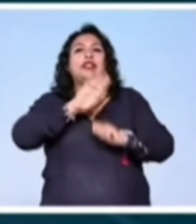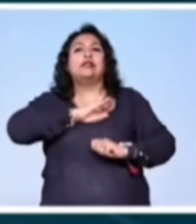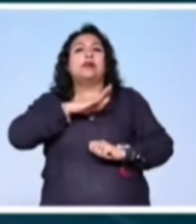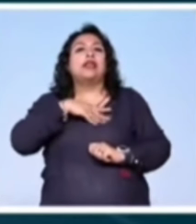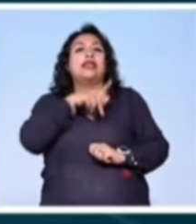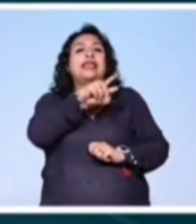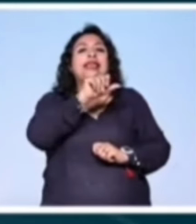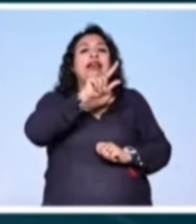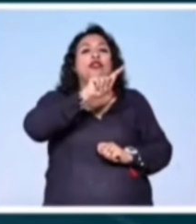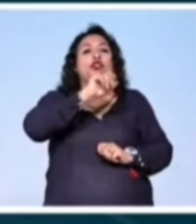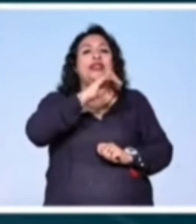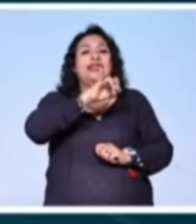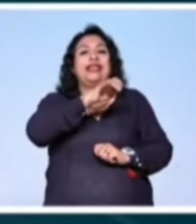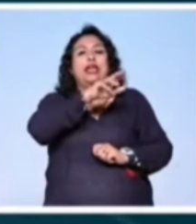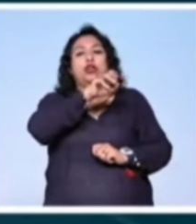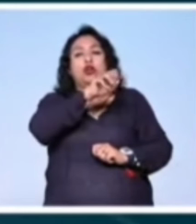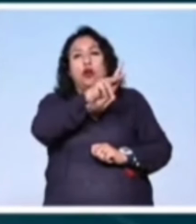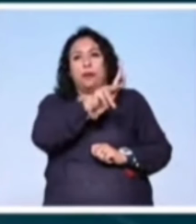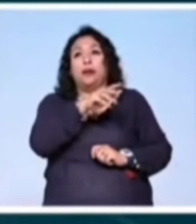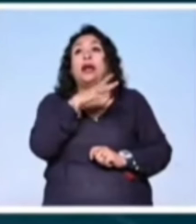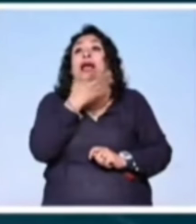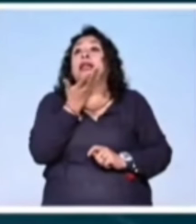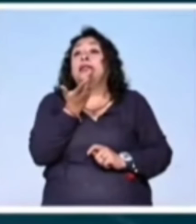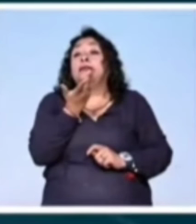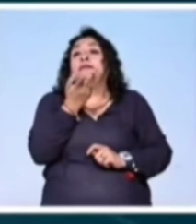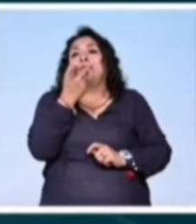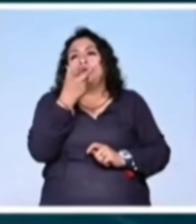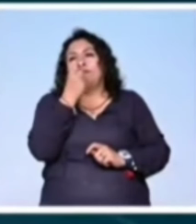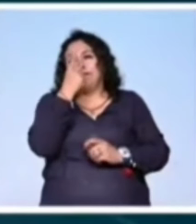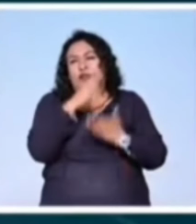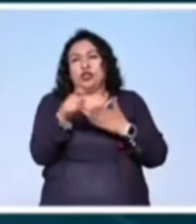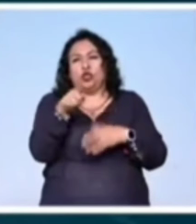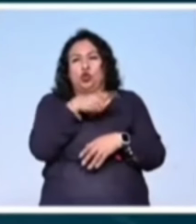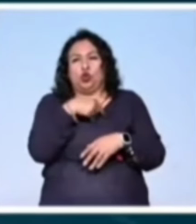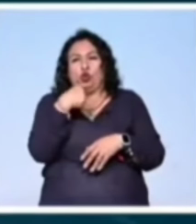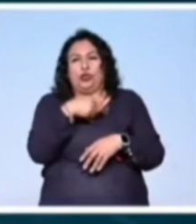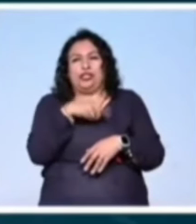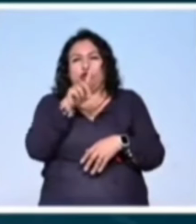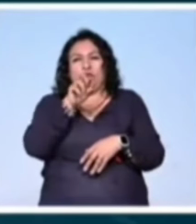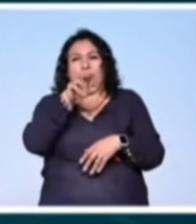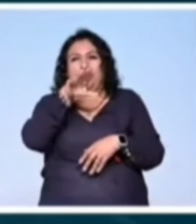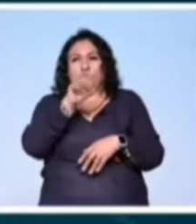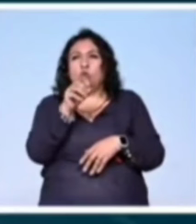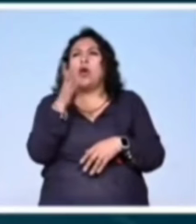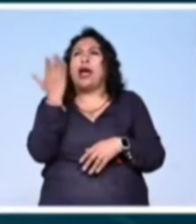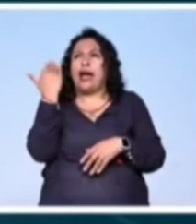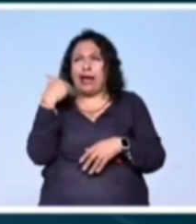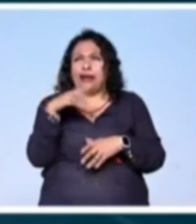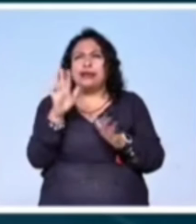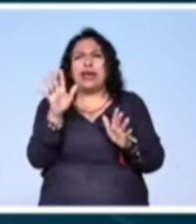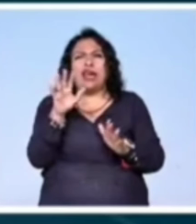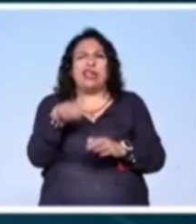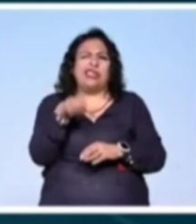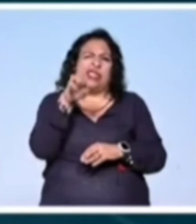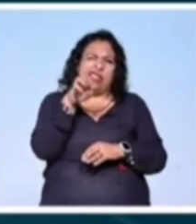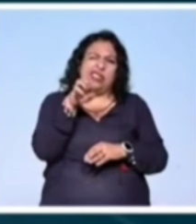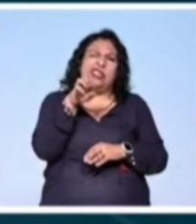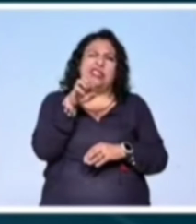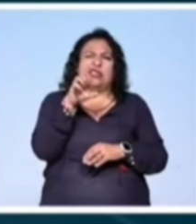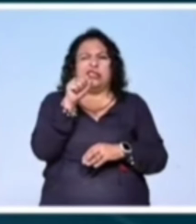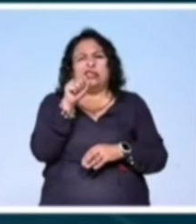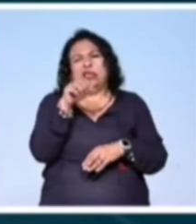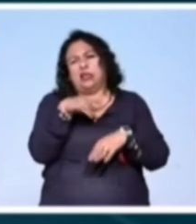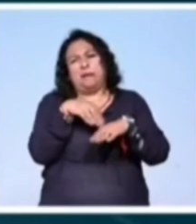español de Anthony Jacob. Es un dramaturgo suizo que tiene ya sus 60